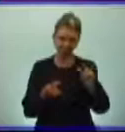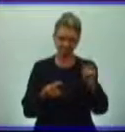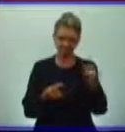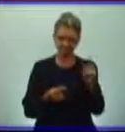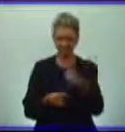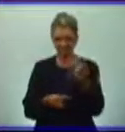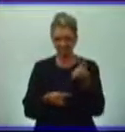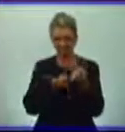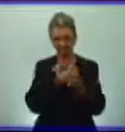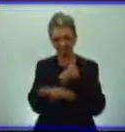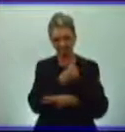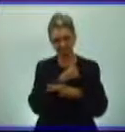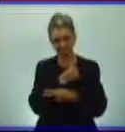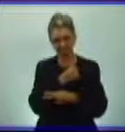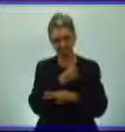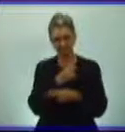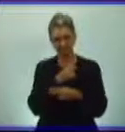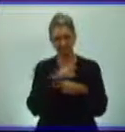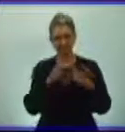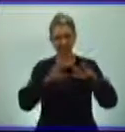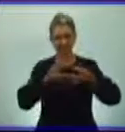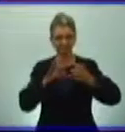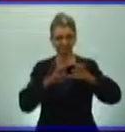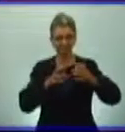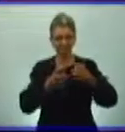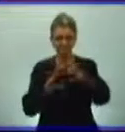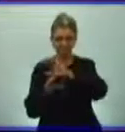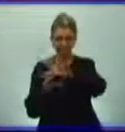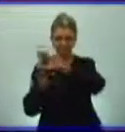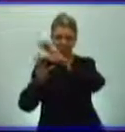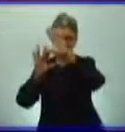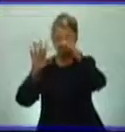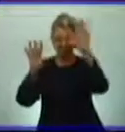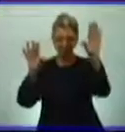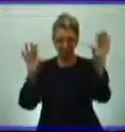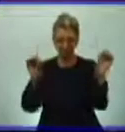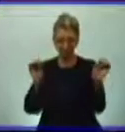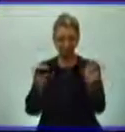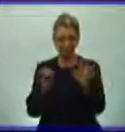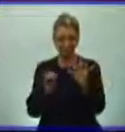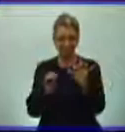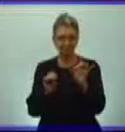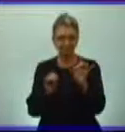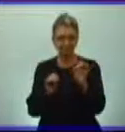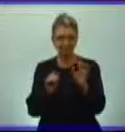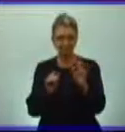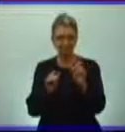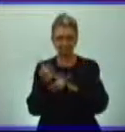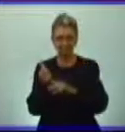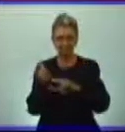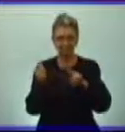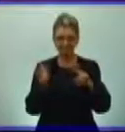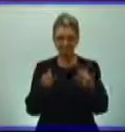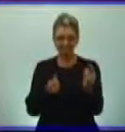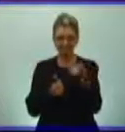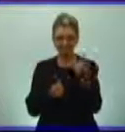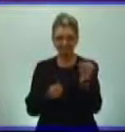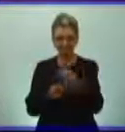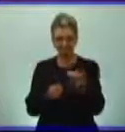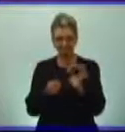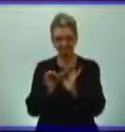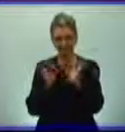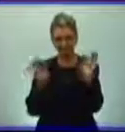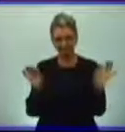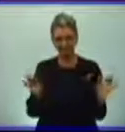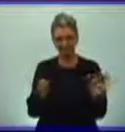país está formado por 15 provincias y un municipio especial. Veamos mejor en el siguiente mapa